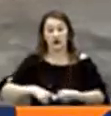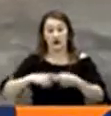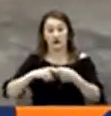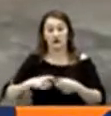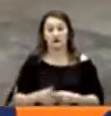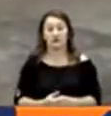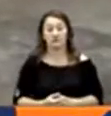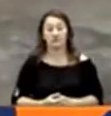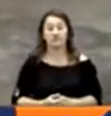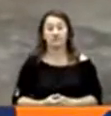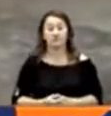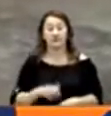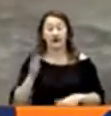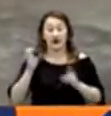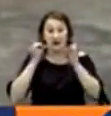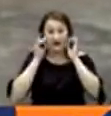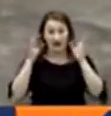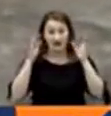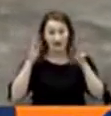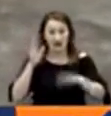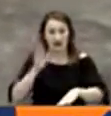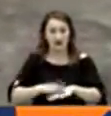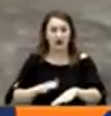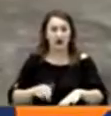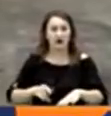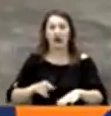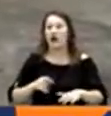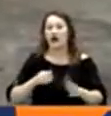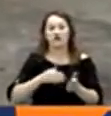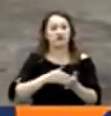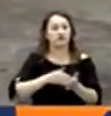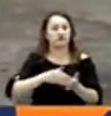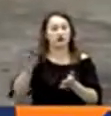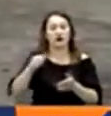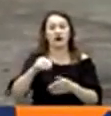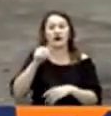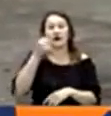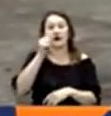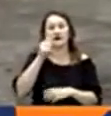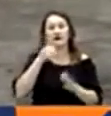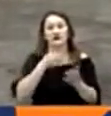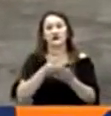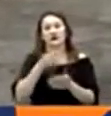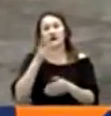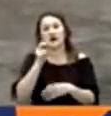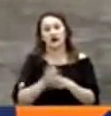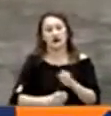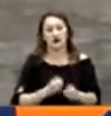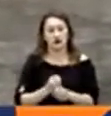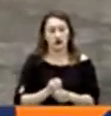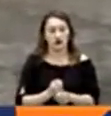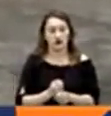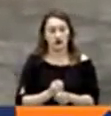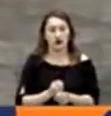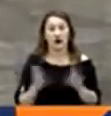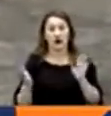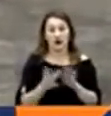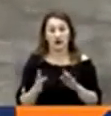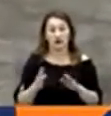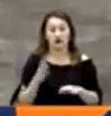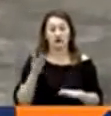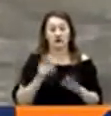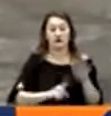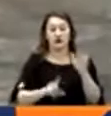Estas faltas gravísimas llevan a una destitución e inhabilidad de 10 a 20 años conforme a lo planteado en la